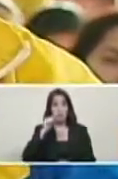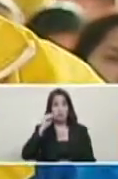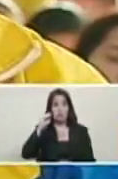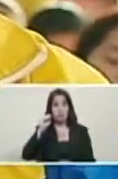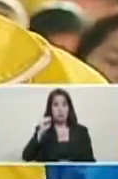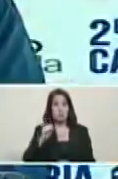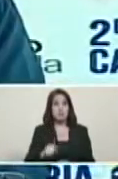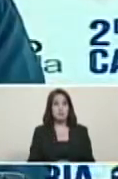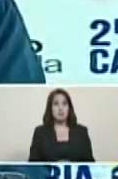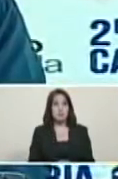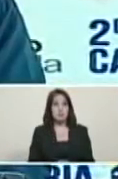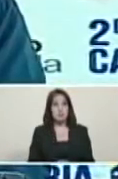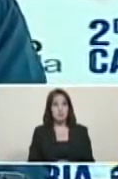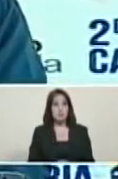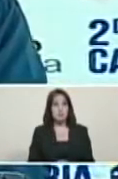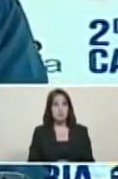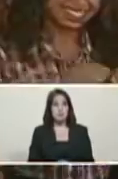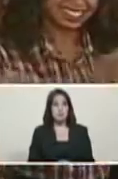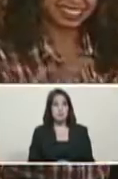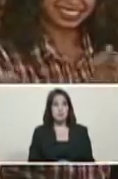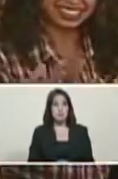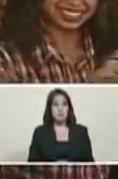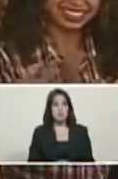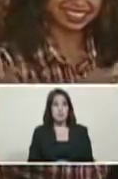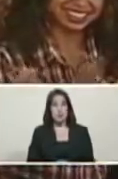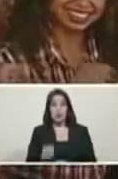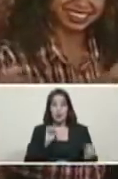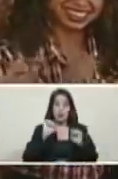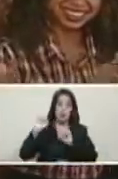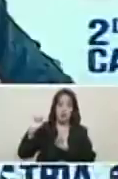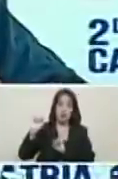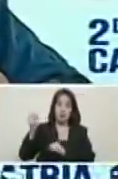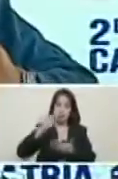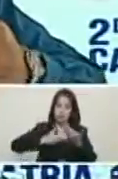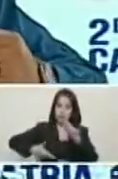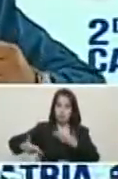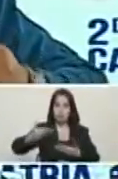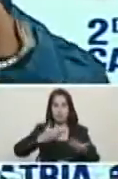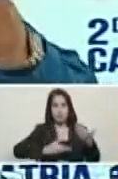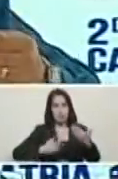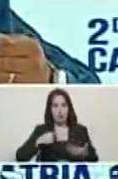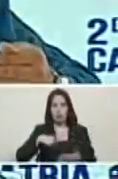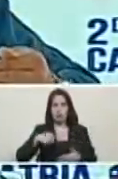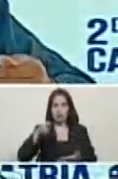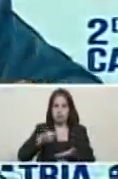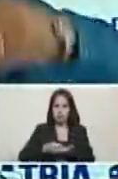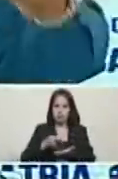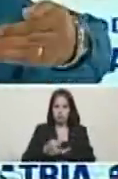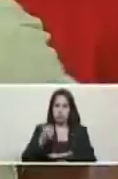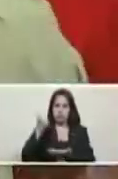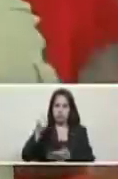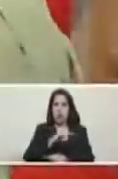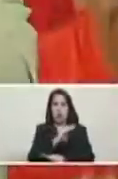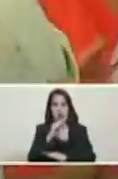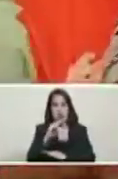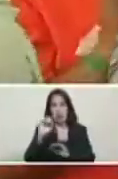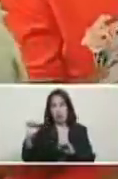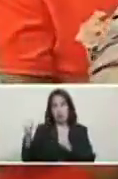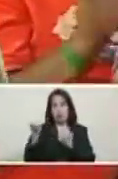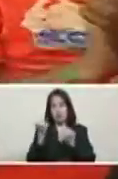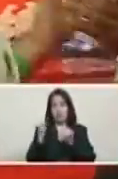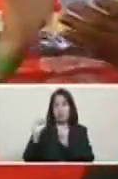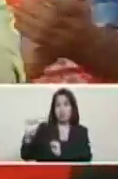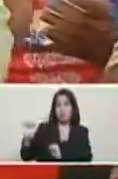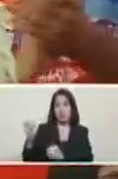Más nada, pues. Nos defendemos mutuamente. Yo defiendo a los pensionados y los protejo, y ellos me defienden en la